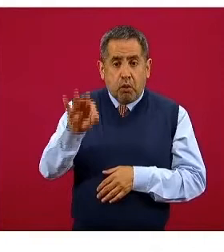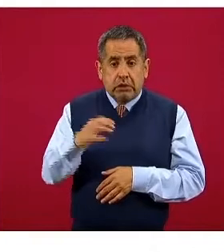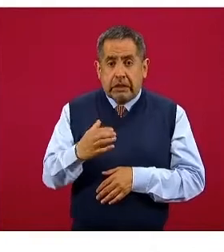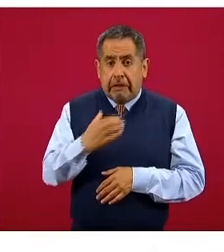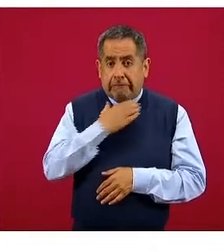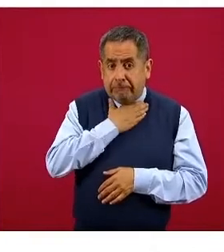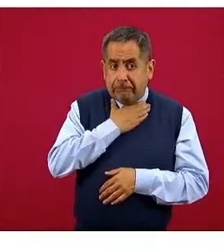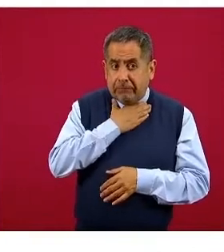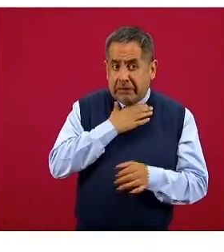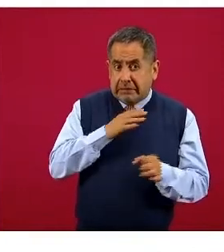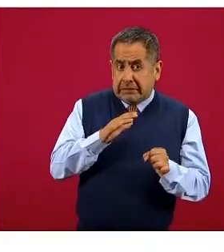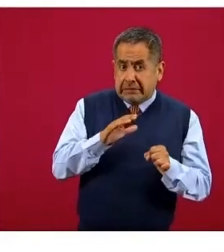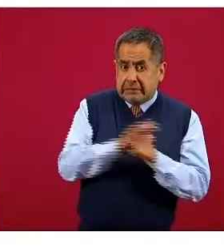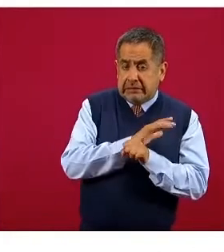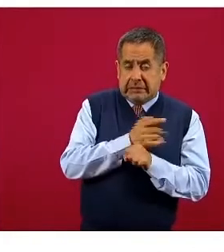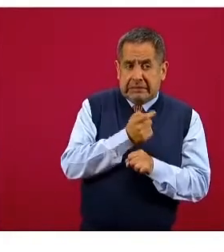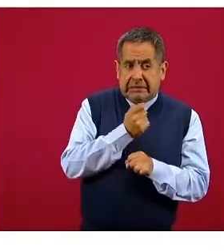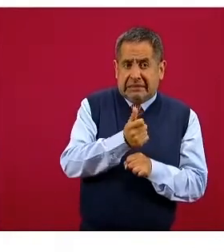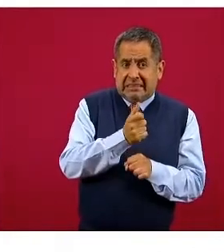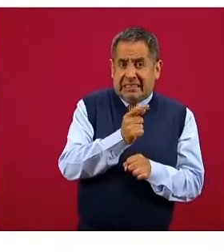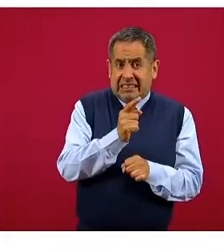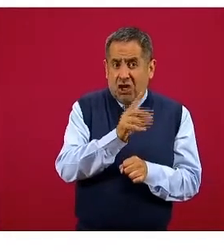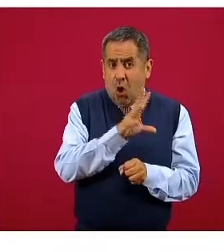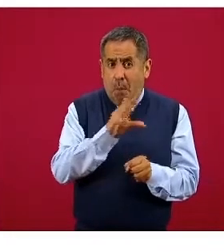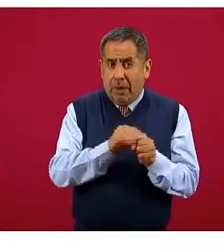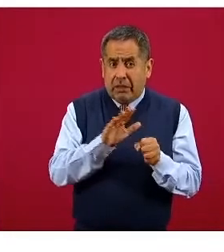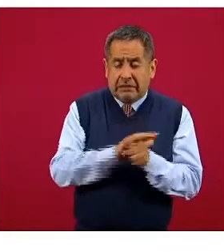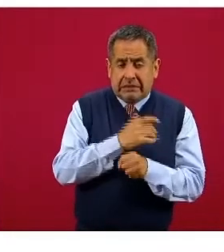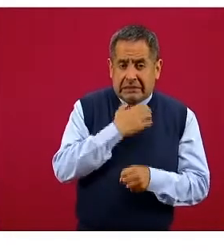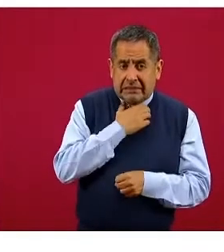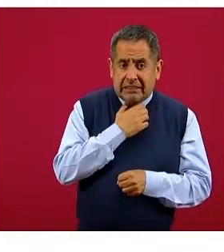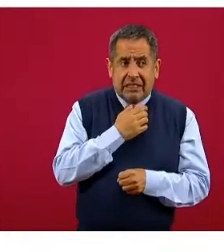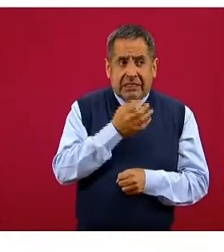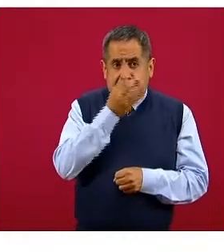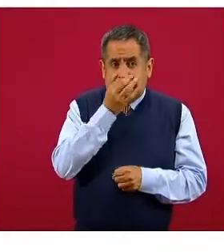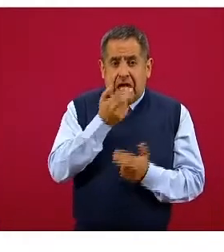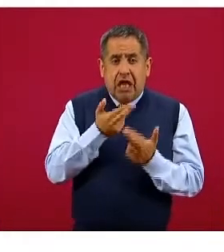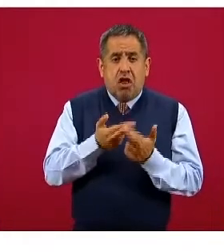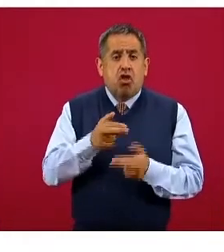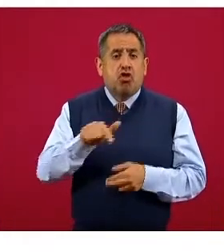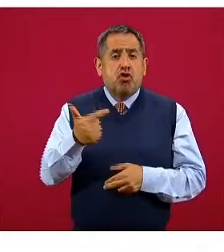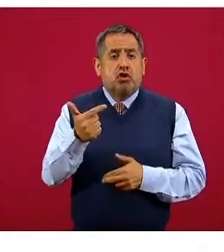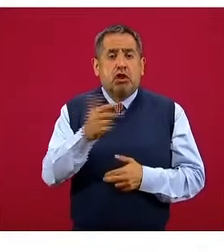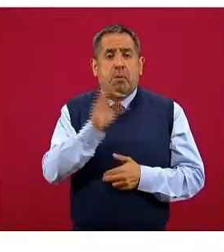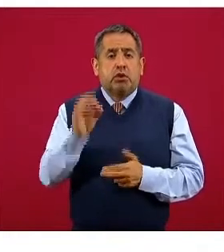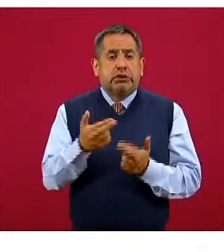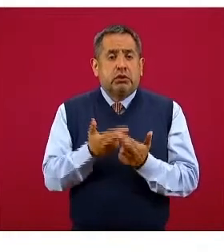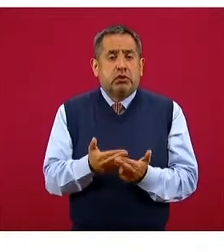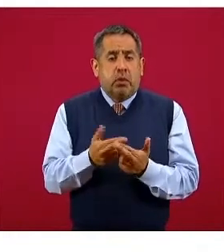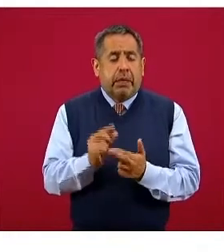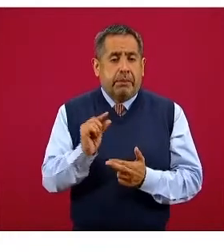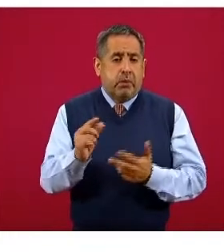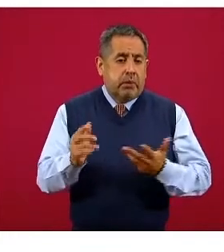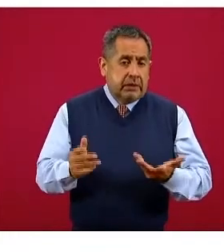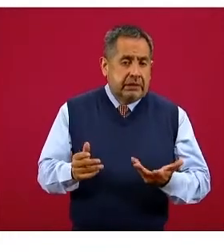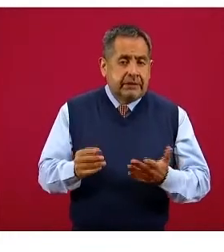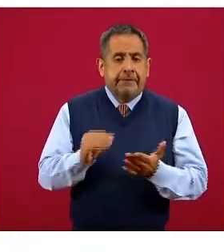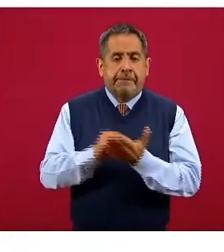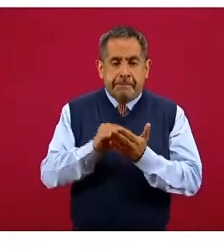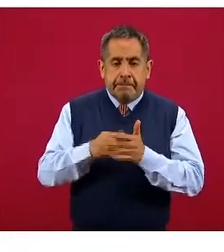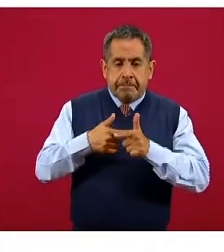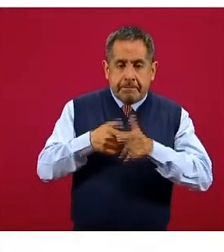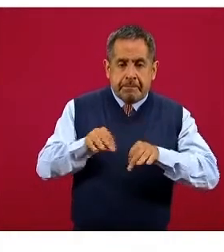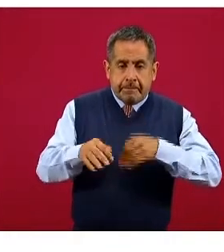de su ocupación, dejando solamente un 12% de disponibilidad, por lo que se continúa